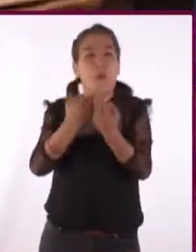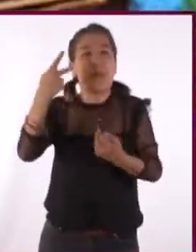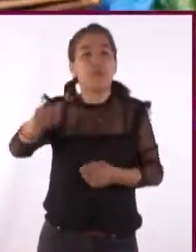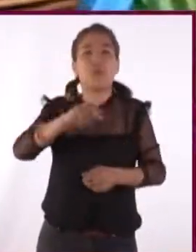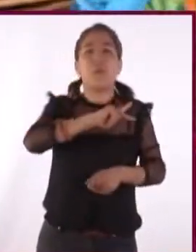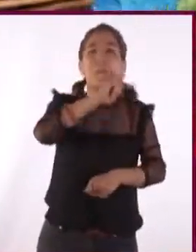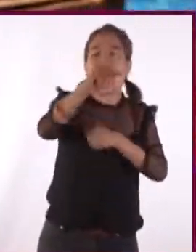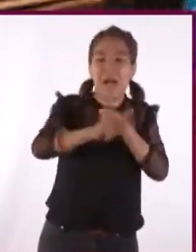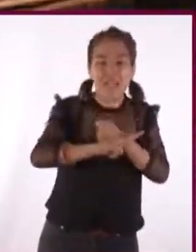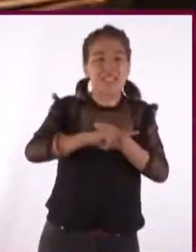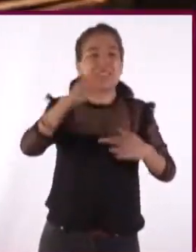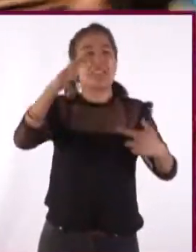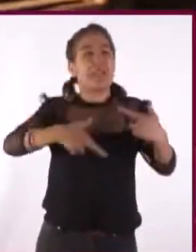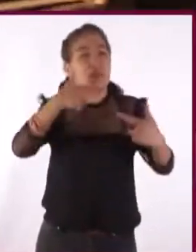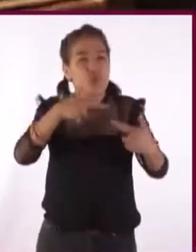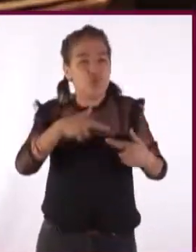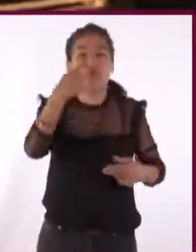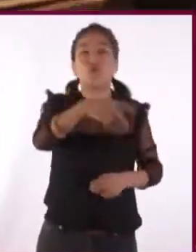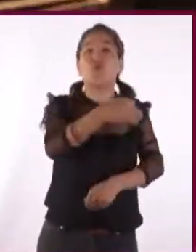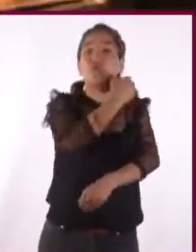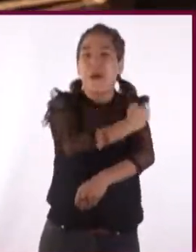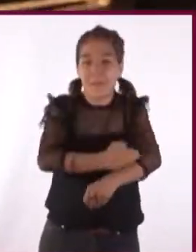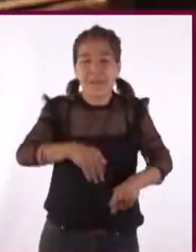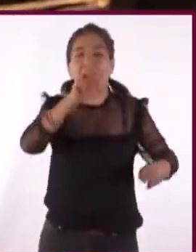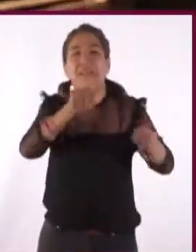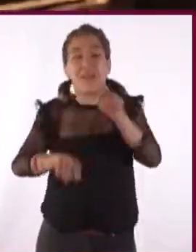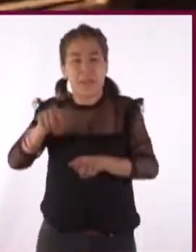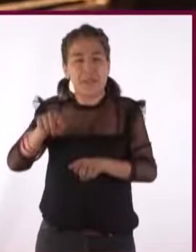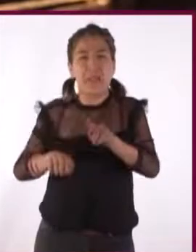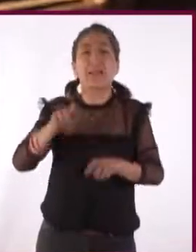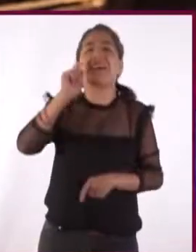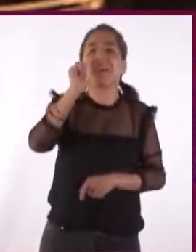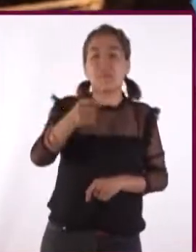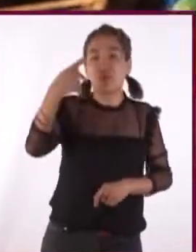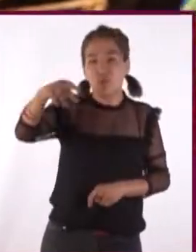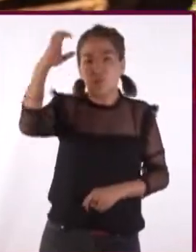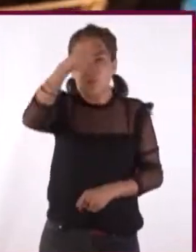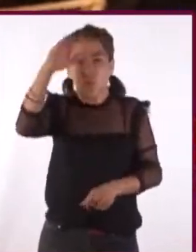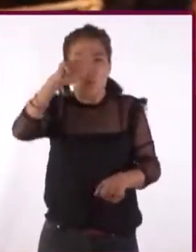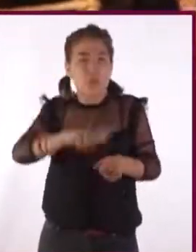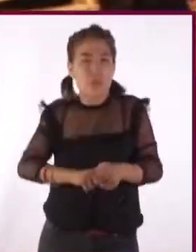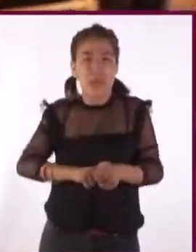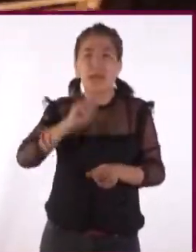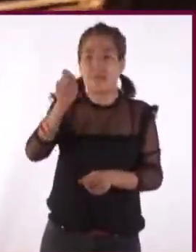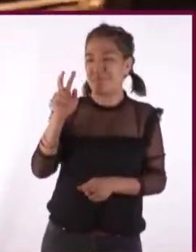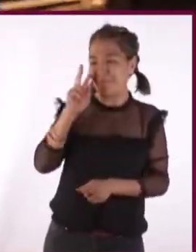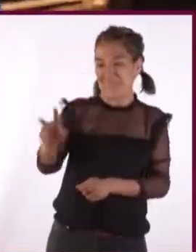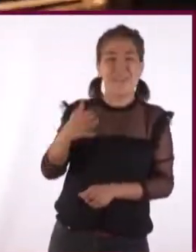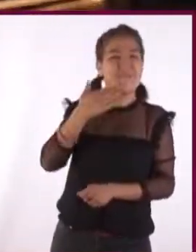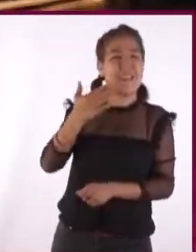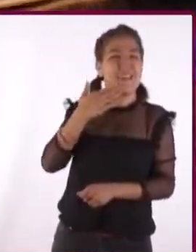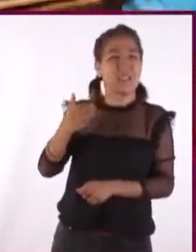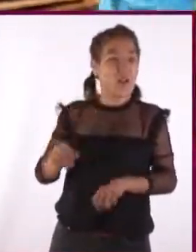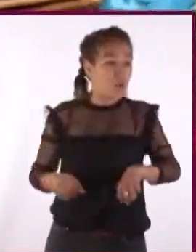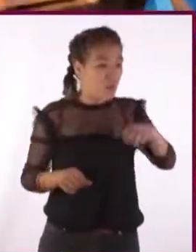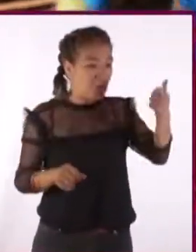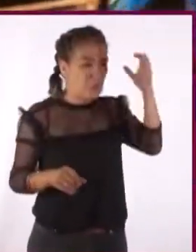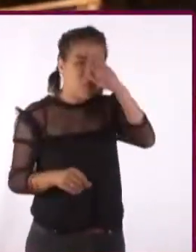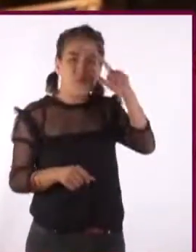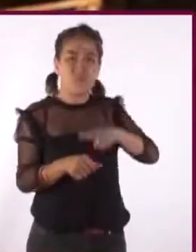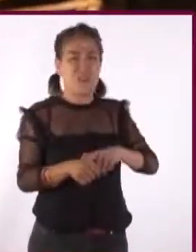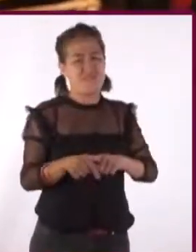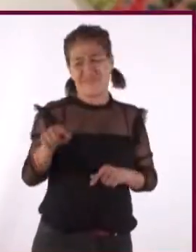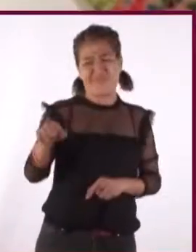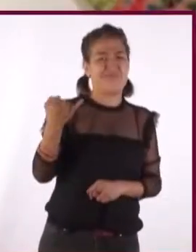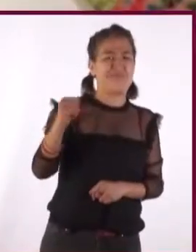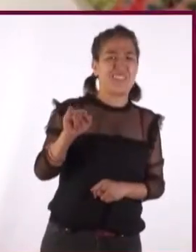o de regiones o incluso hasta de familias. Entonces, lo que en una cultura está bien visto, en otra cultura puede no estar